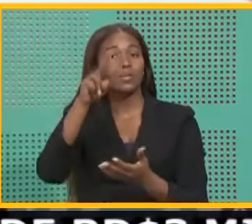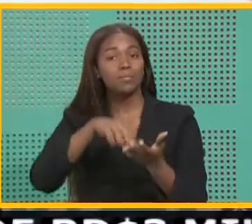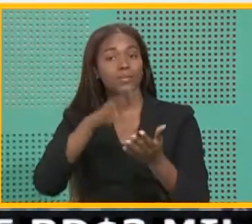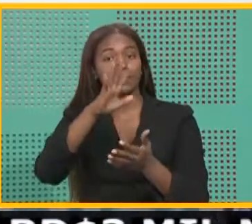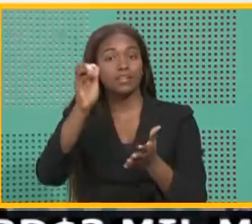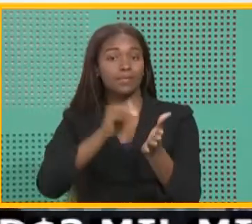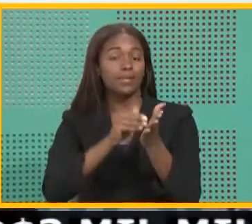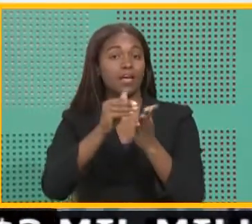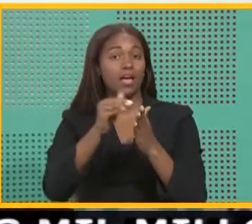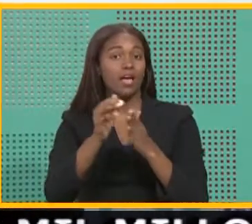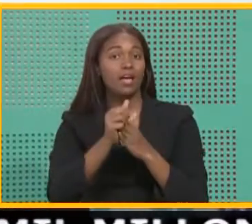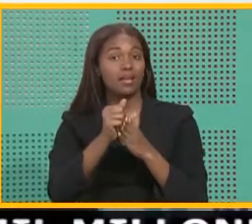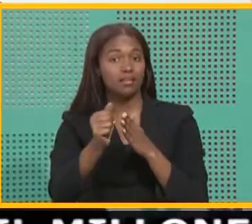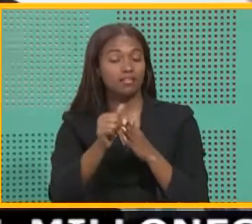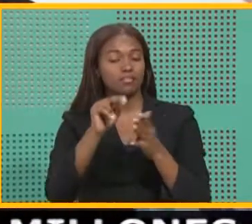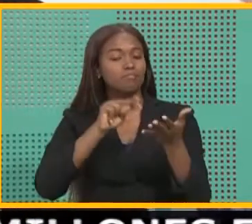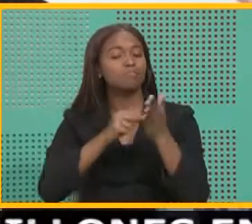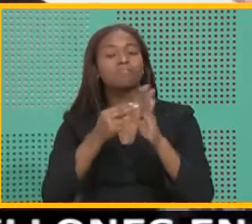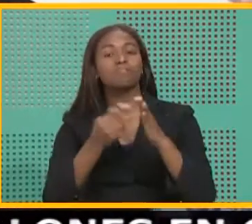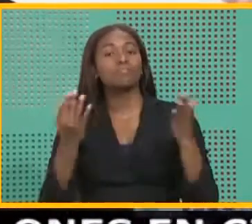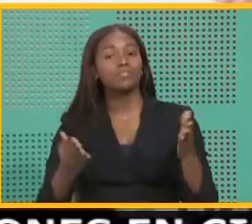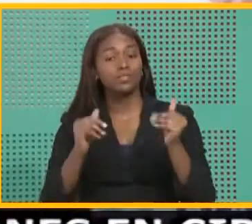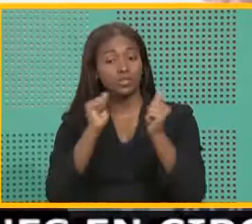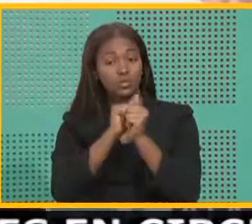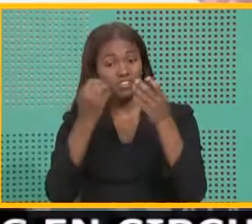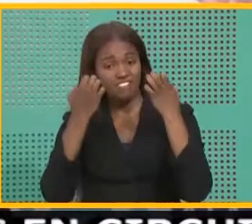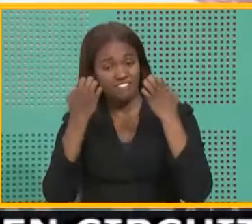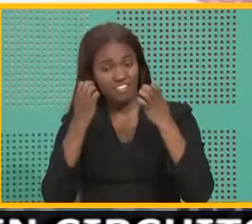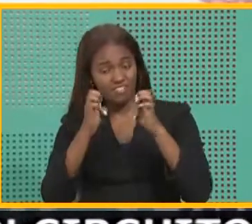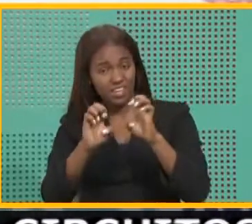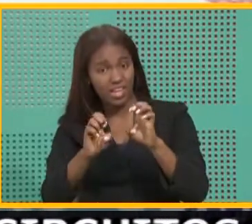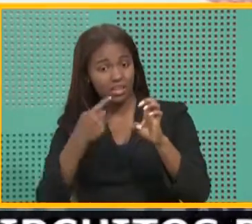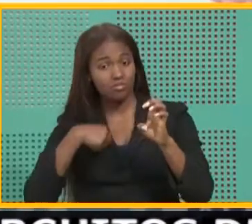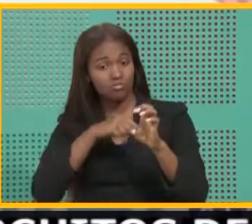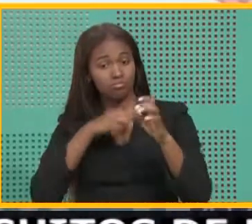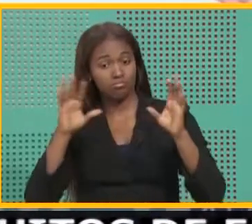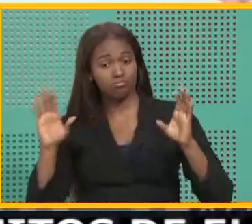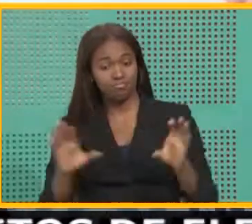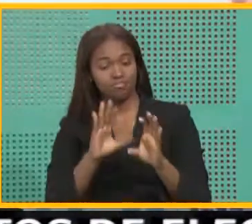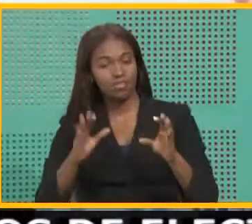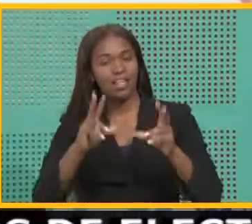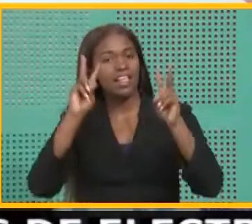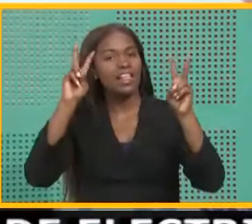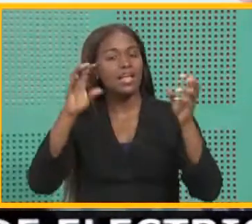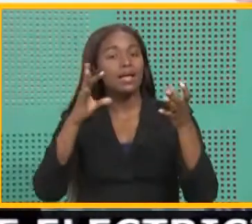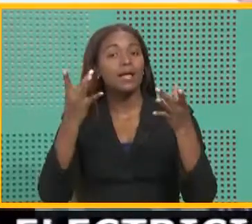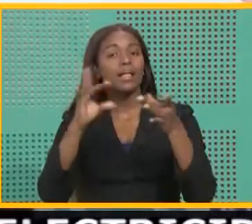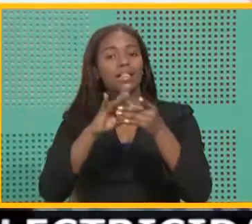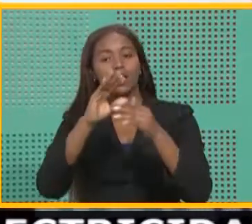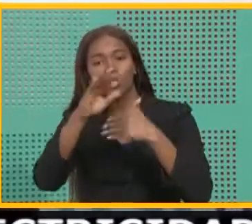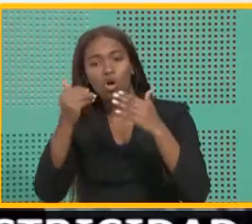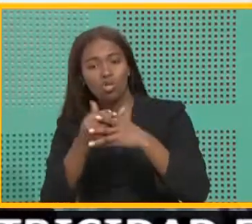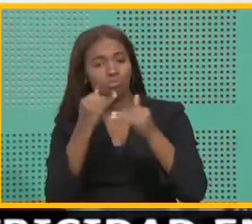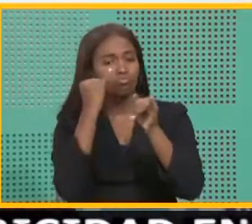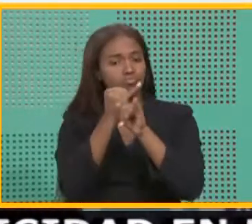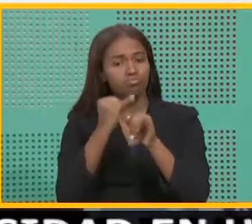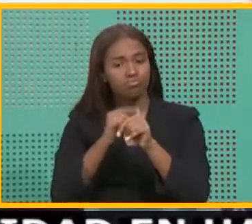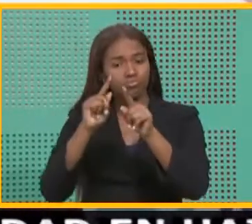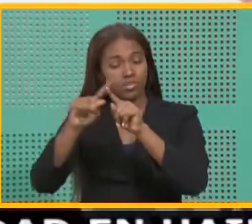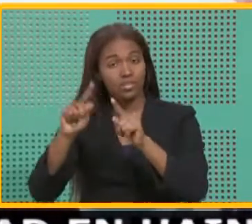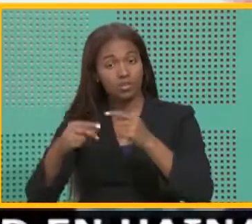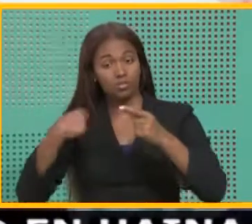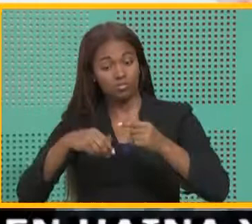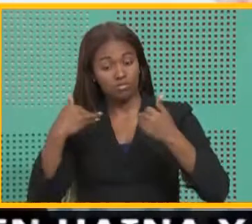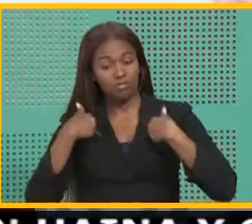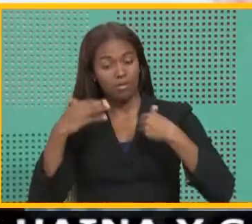de dólares. Es decir, que con los esfuerzos que hemos hecho en términos de todas las instituciones que estamos en